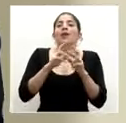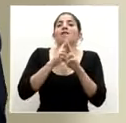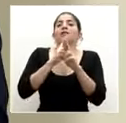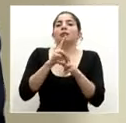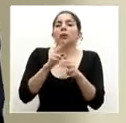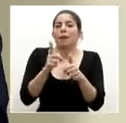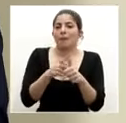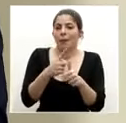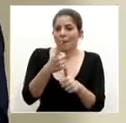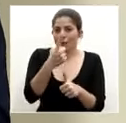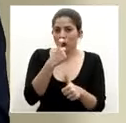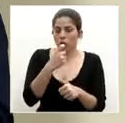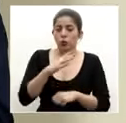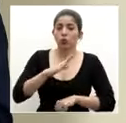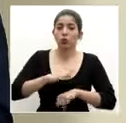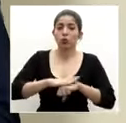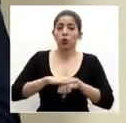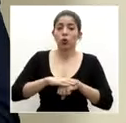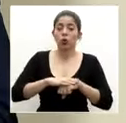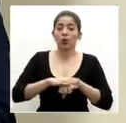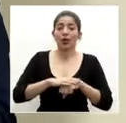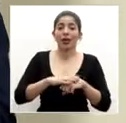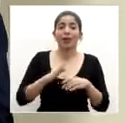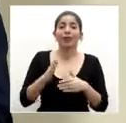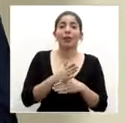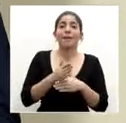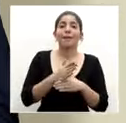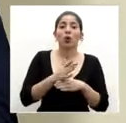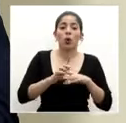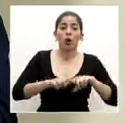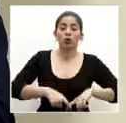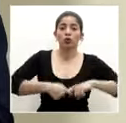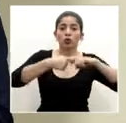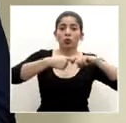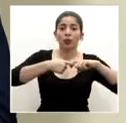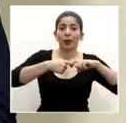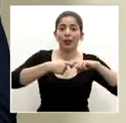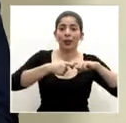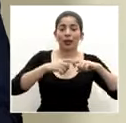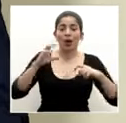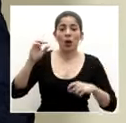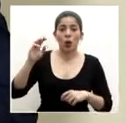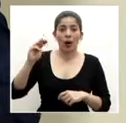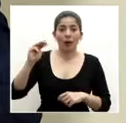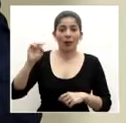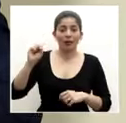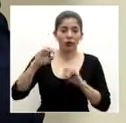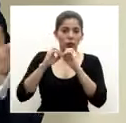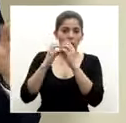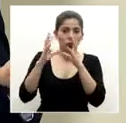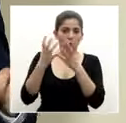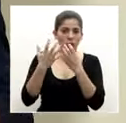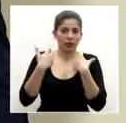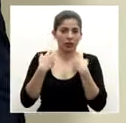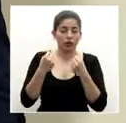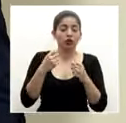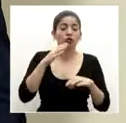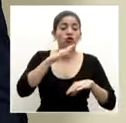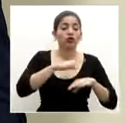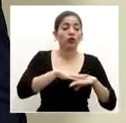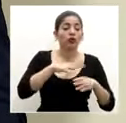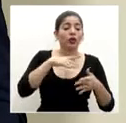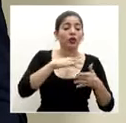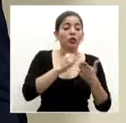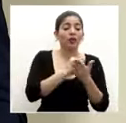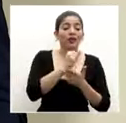primera pregunta sobre la suspensión temporal por parte de la OMS de los estudios de investigación